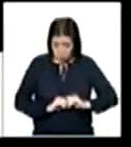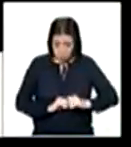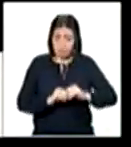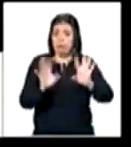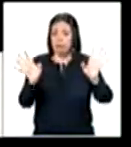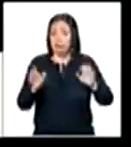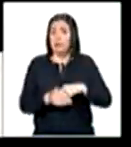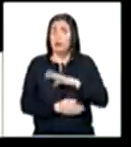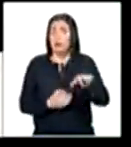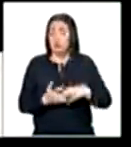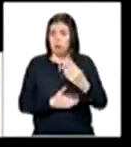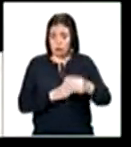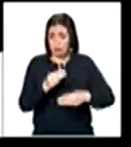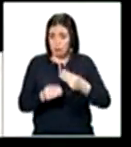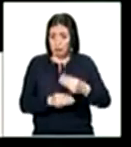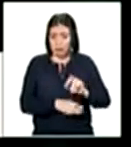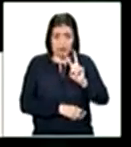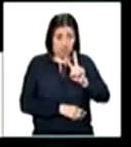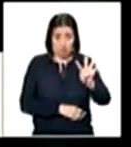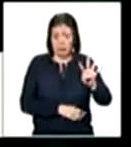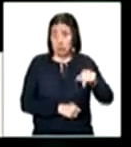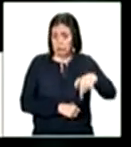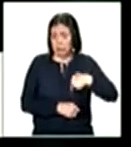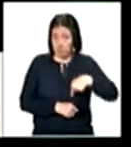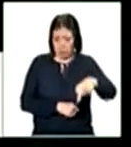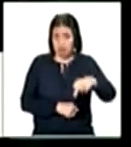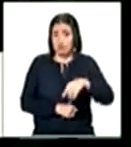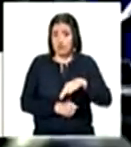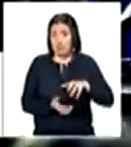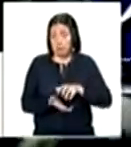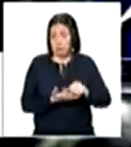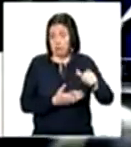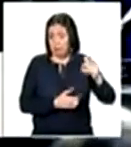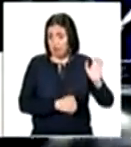nivel mundial el 24 de este mes.